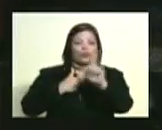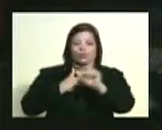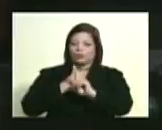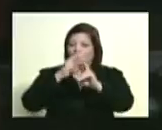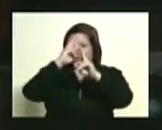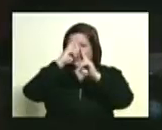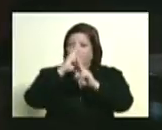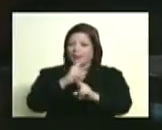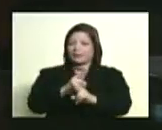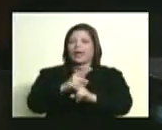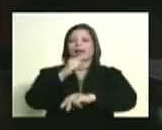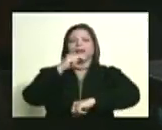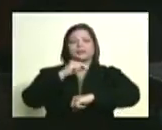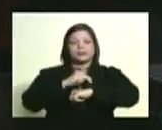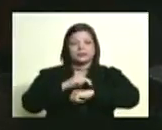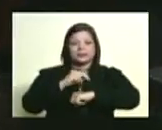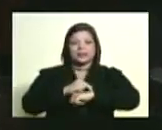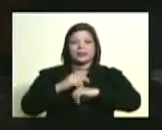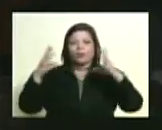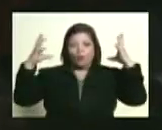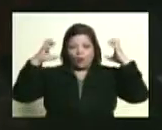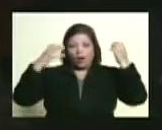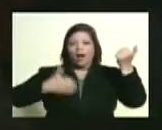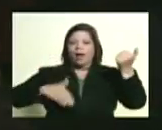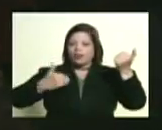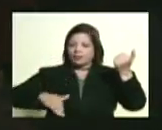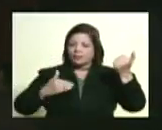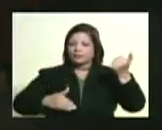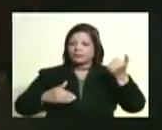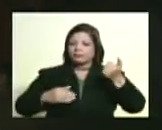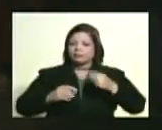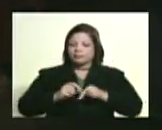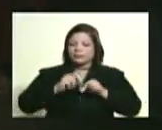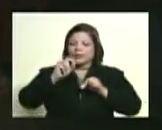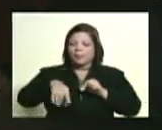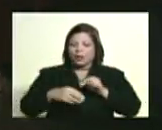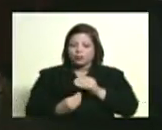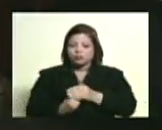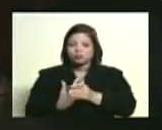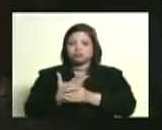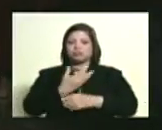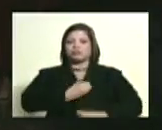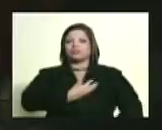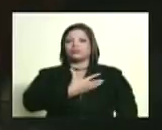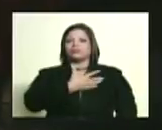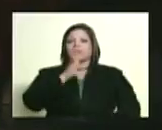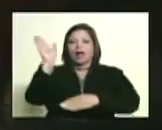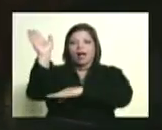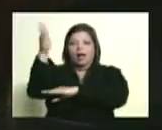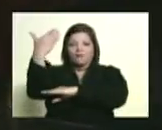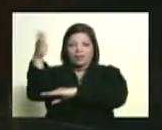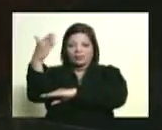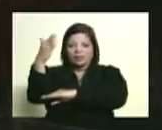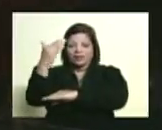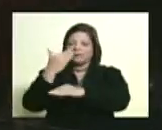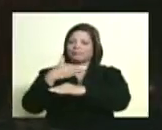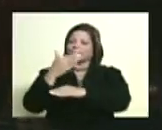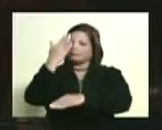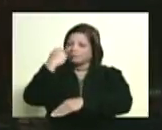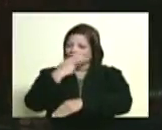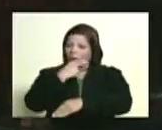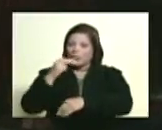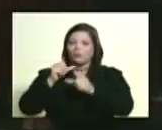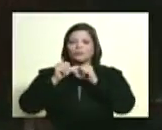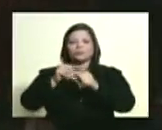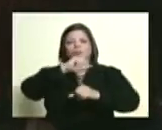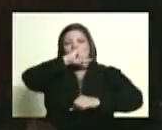ideario de Alí. Alí en su tiempo nos enseñó, quedó sembrado y nosotros, bueno, asumimos esa bandera y seguimos ese compromiso con todo el